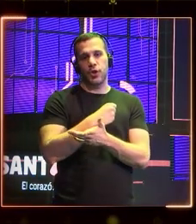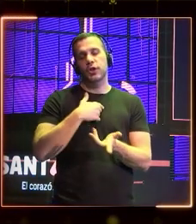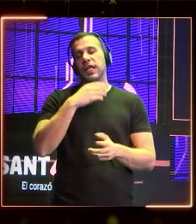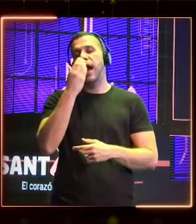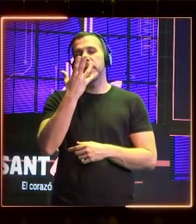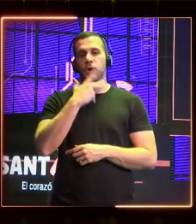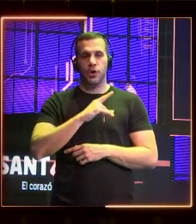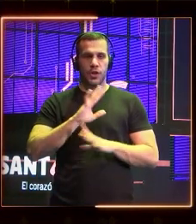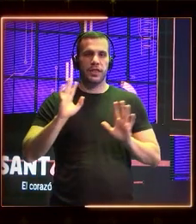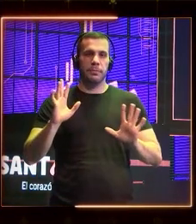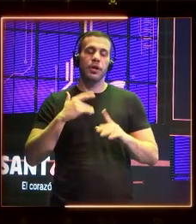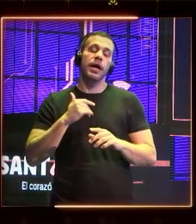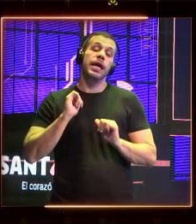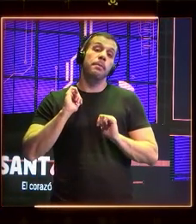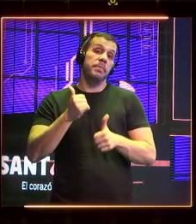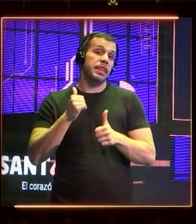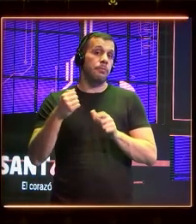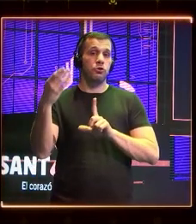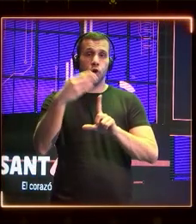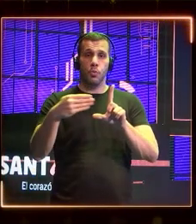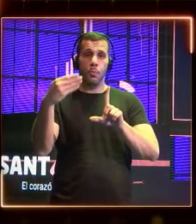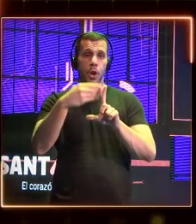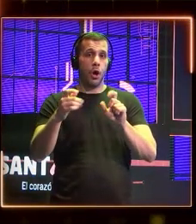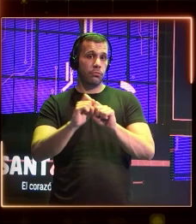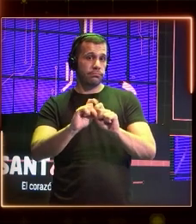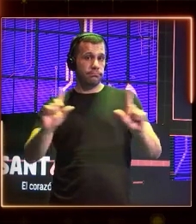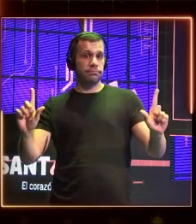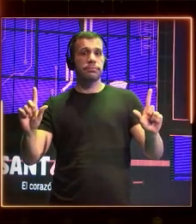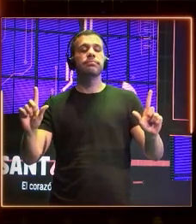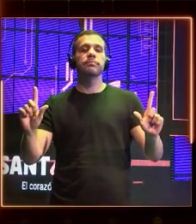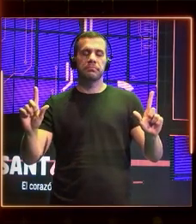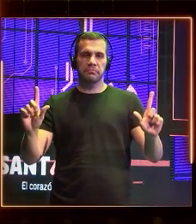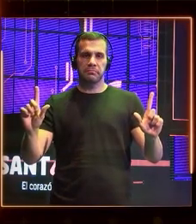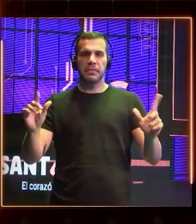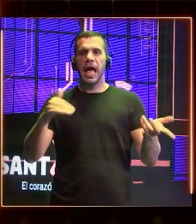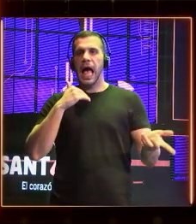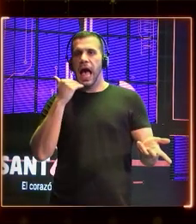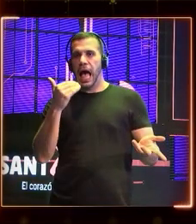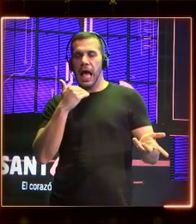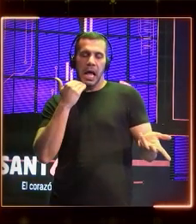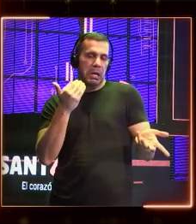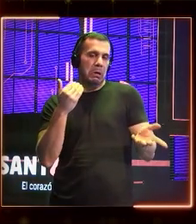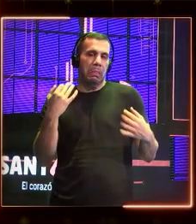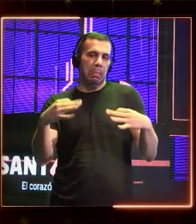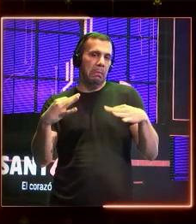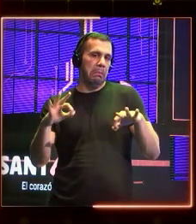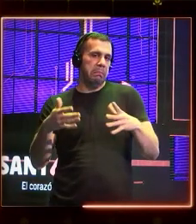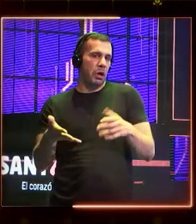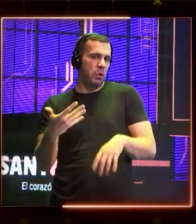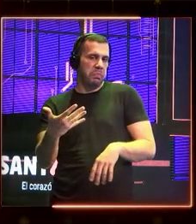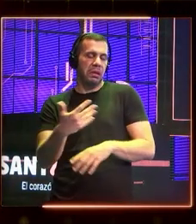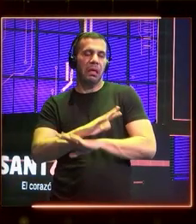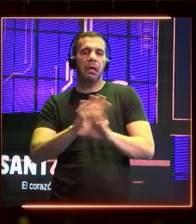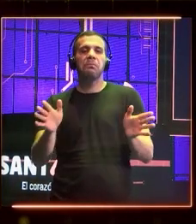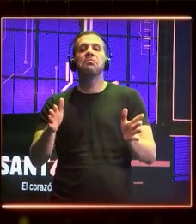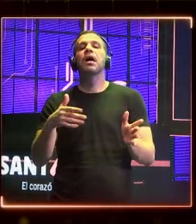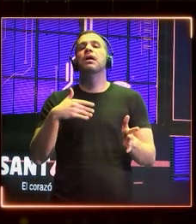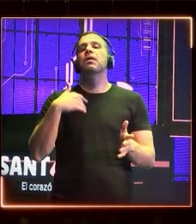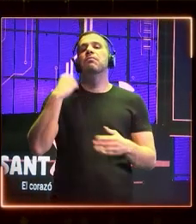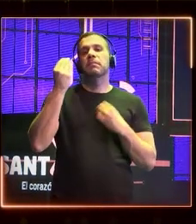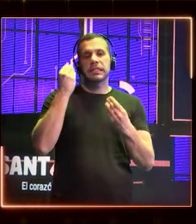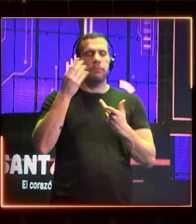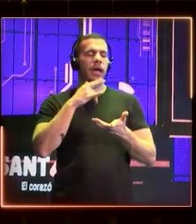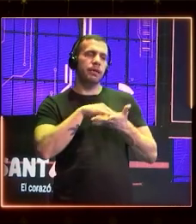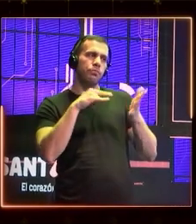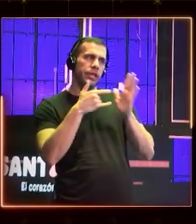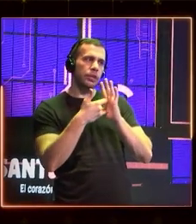ha cambiado era empezamos como un blog e sin pretensiones Yo me acuerdo que cuando contactaron conmigo para que empezamos a plantear el proyecto me dijeron